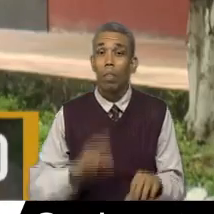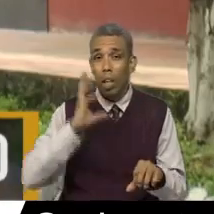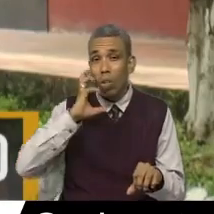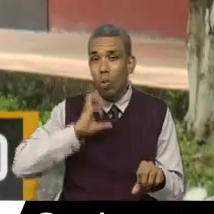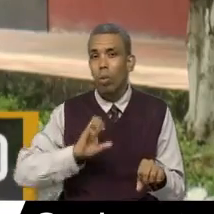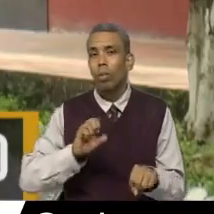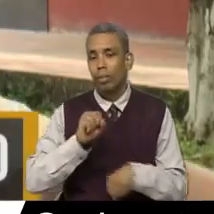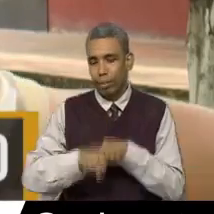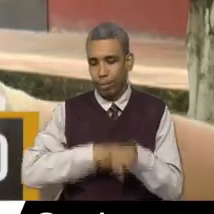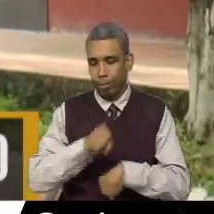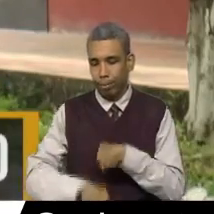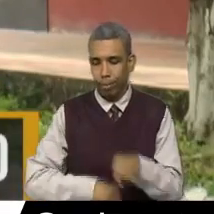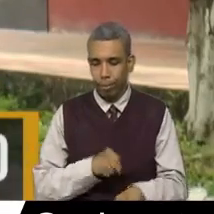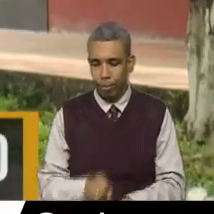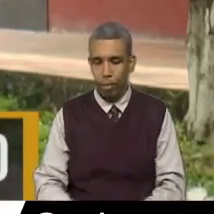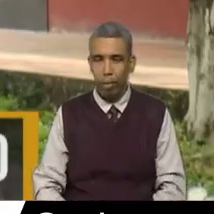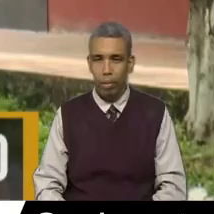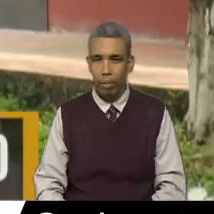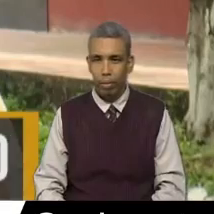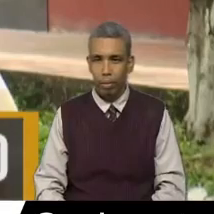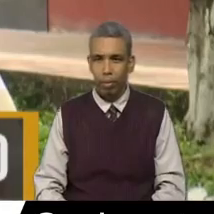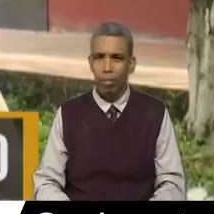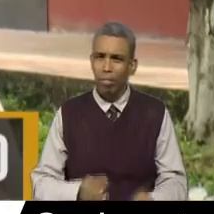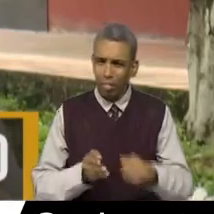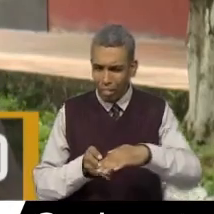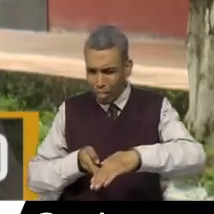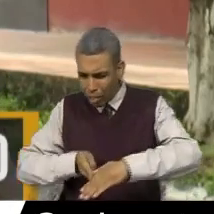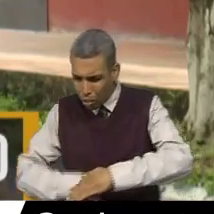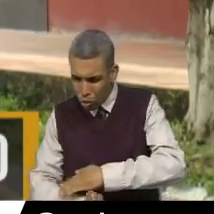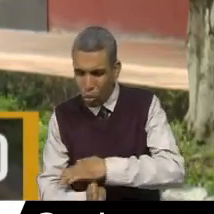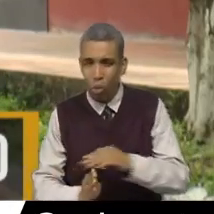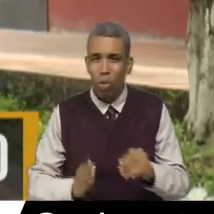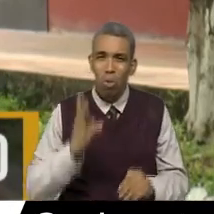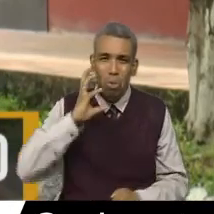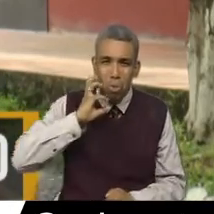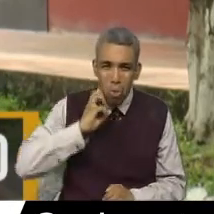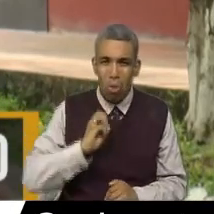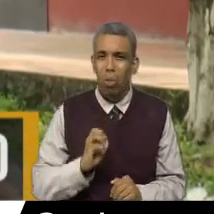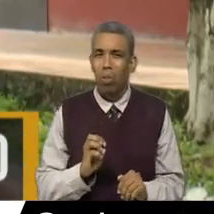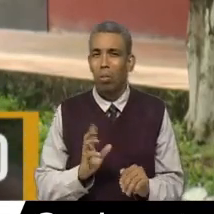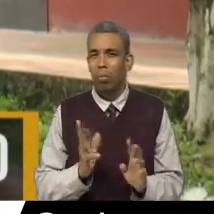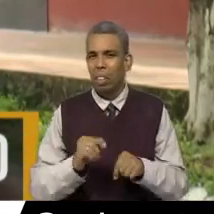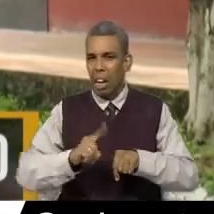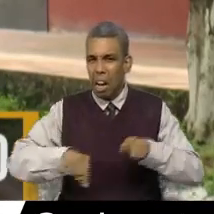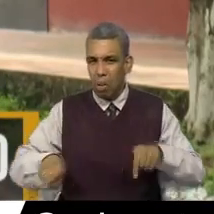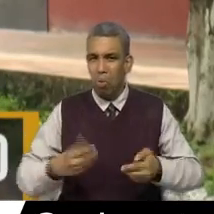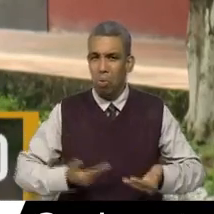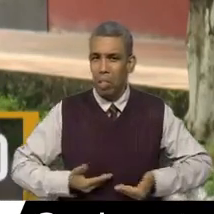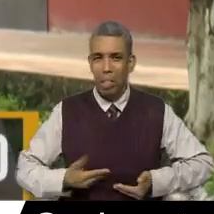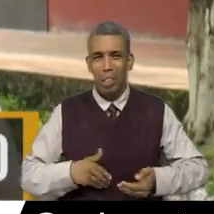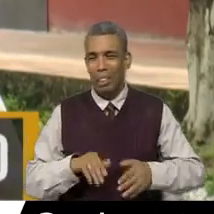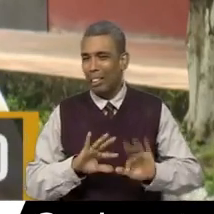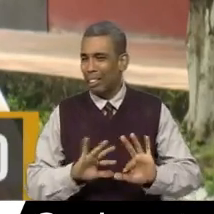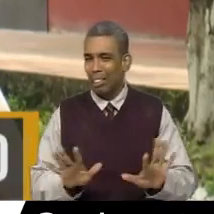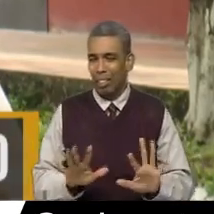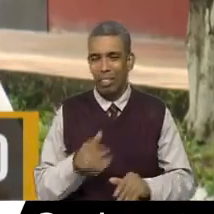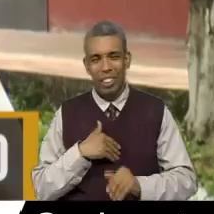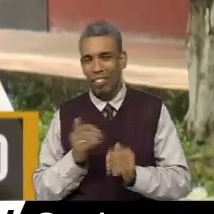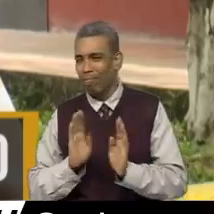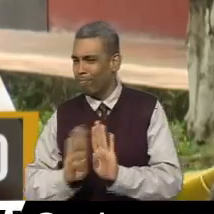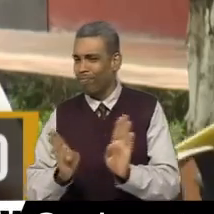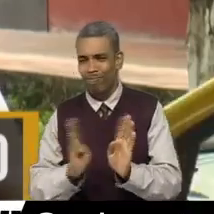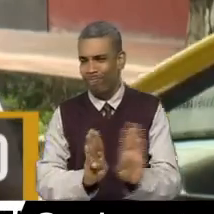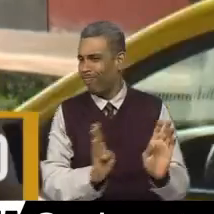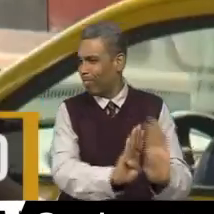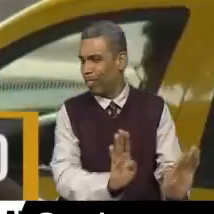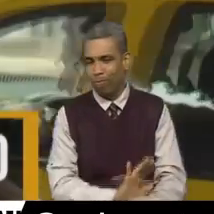se han metido a las empresas que quedan por acá cerca. Mucha gente ha tenido que cerrar sus negocios porque le